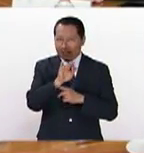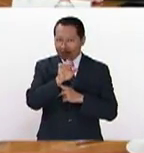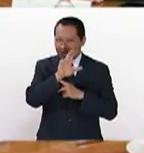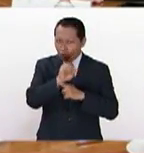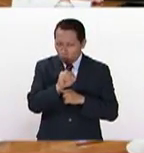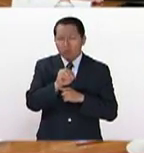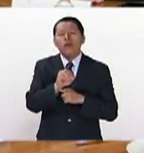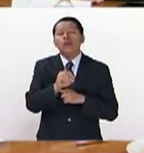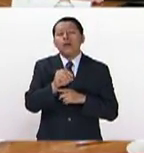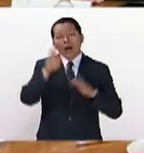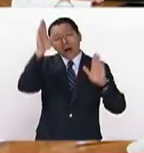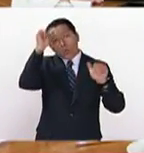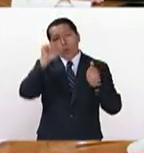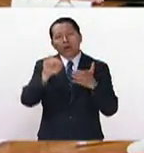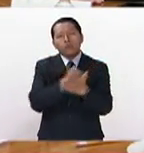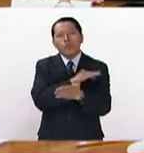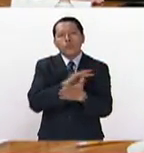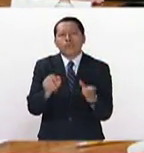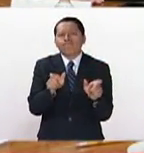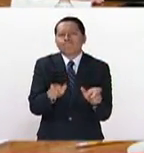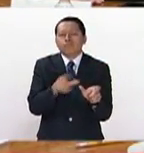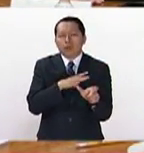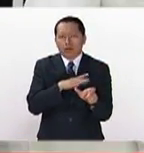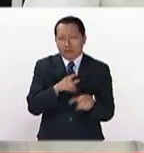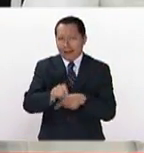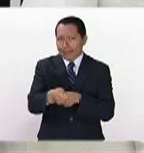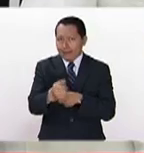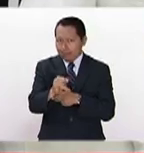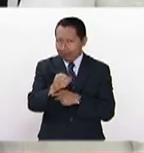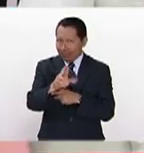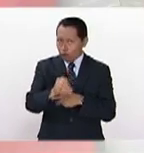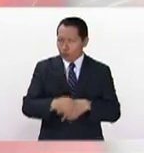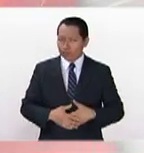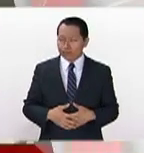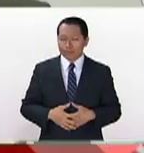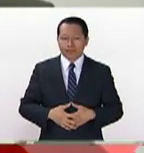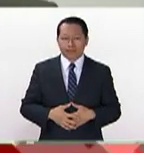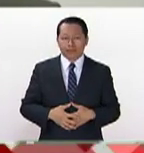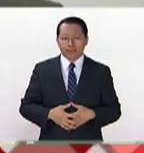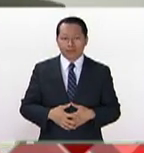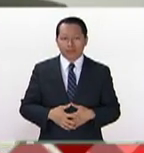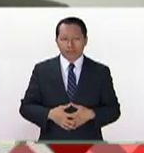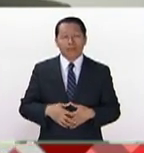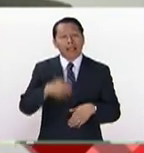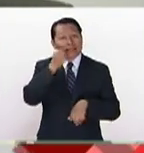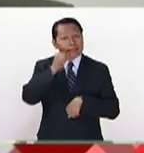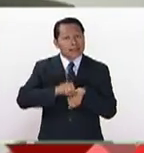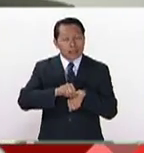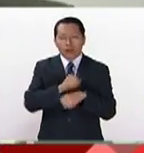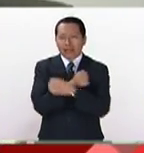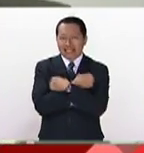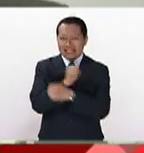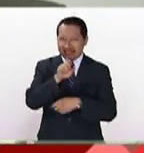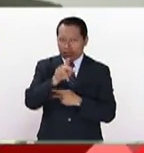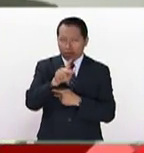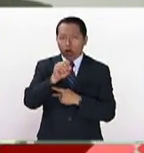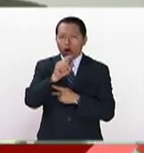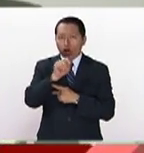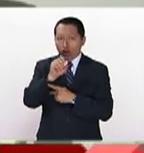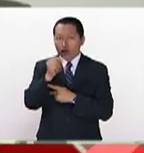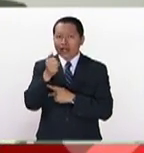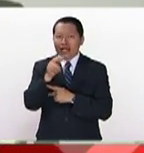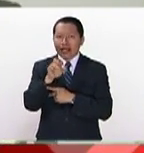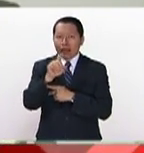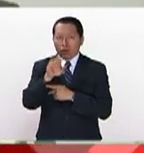Iberoamericana firmarán un acuerdo para la consolidación del canal iberoamericano. El secretario de Educación Pública, Otto